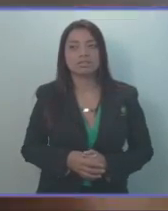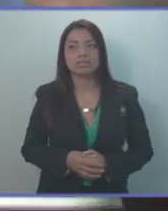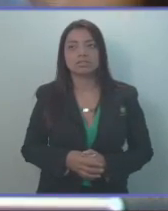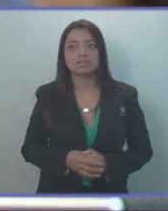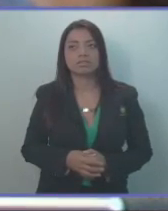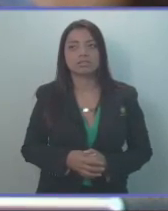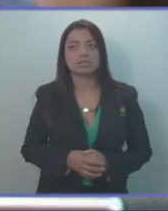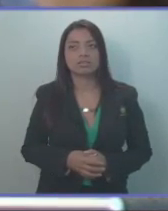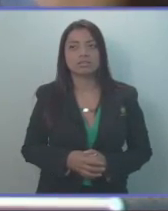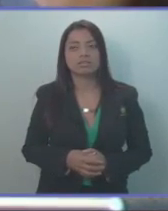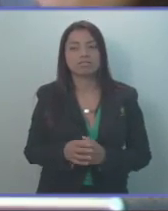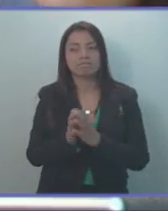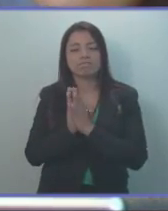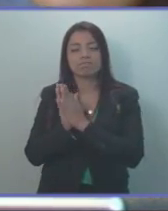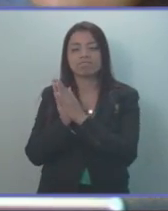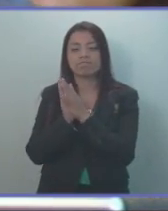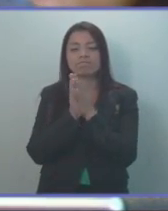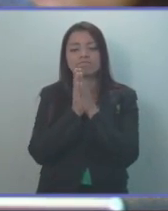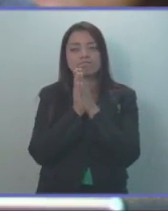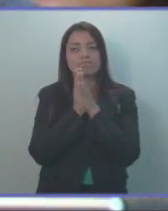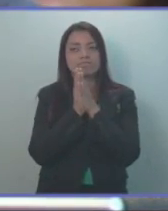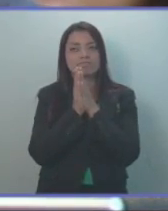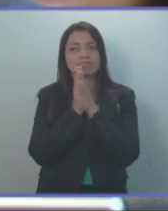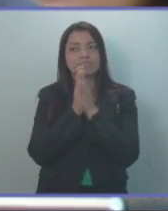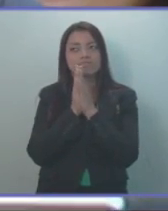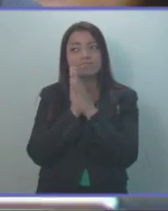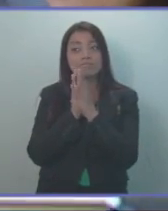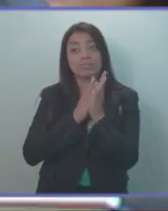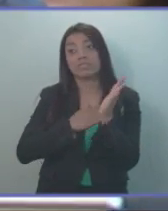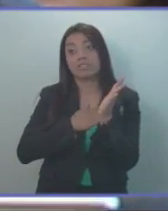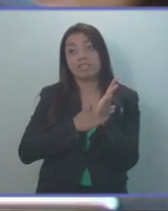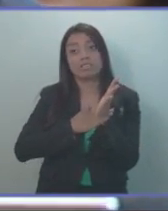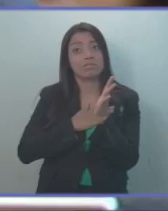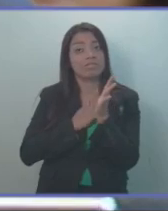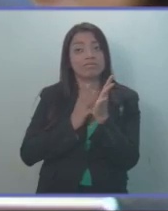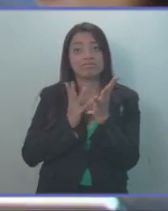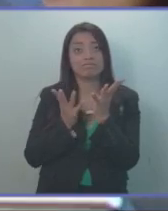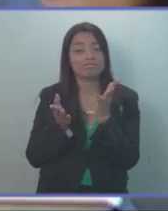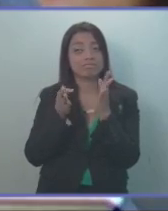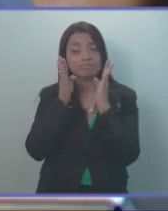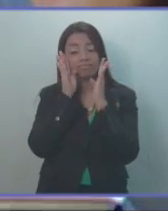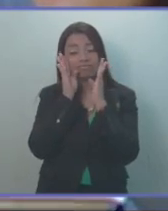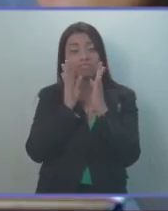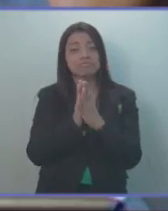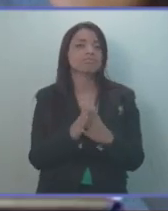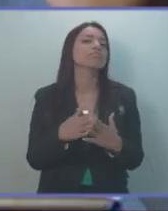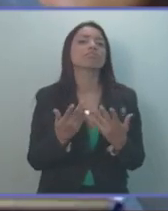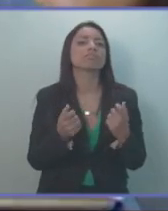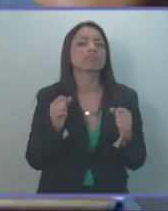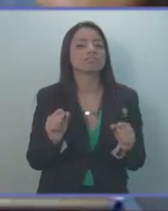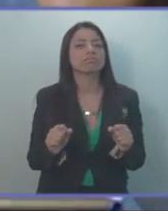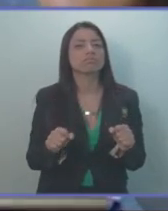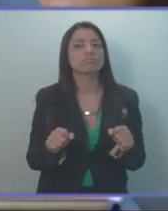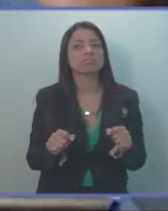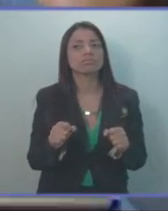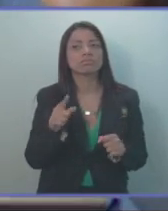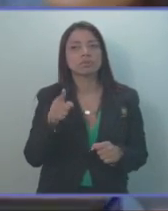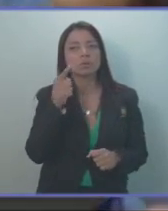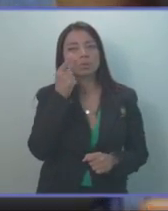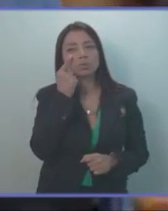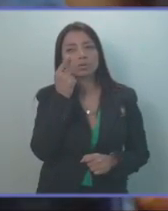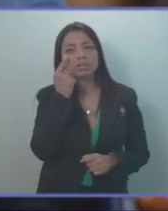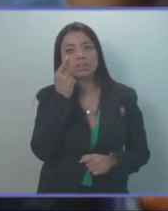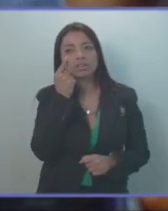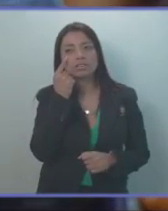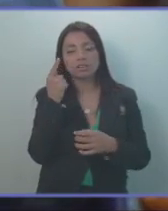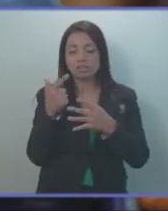quise rogar al Pleno su atención, pero lamentablemente no se pudo, en el sentido de que se tenga sumo cuidado con